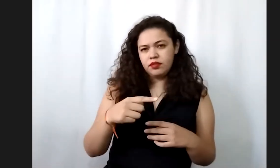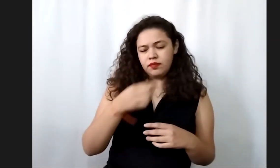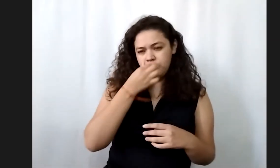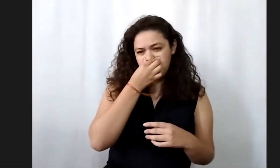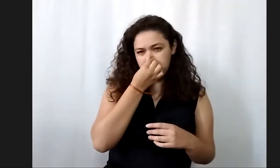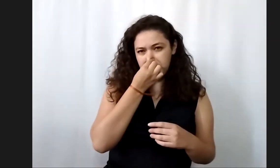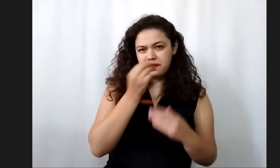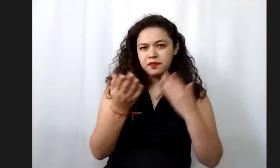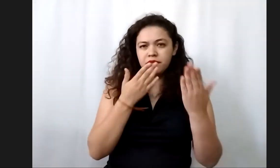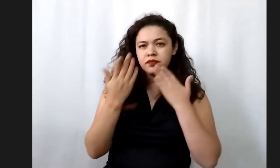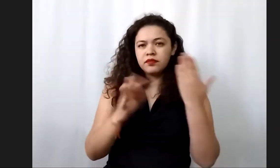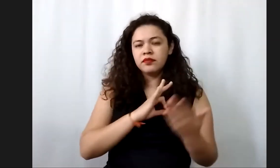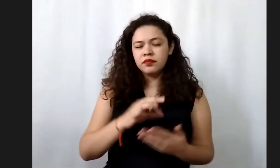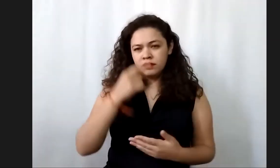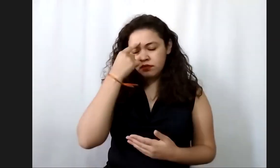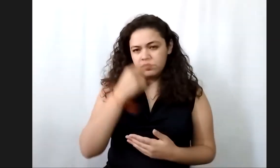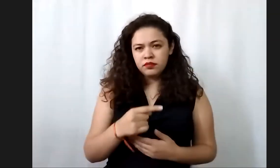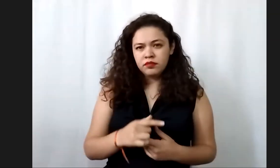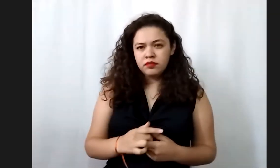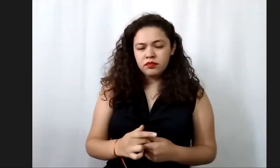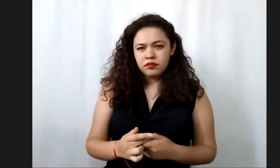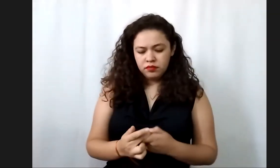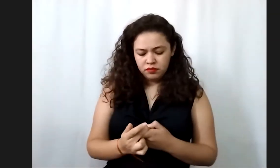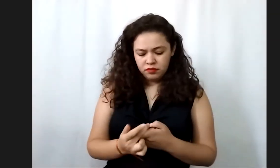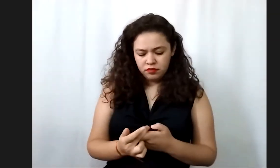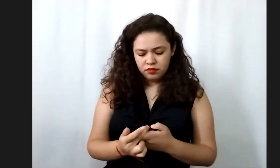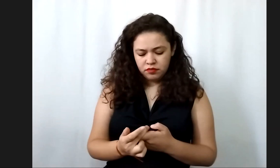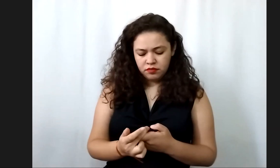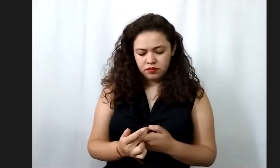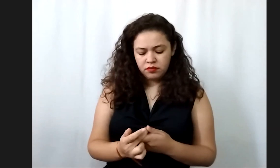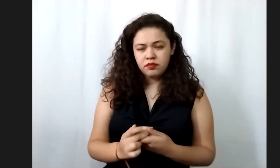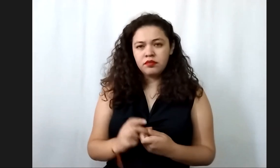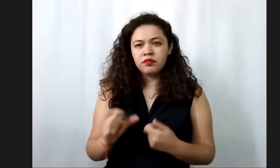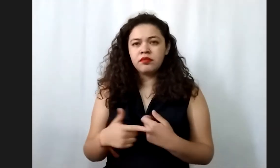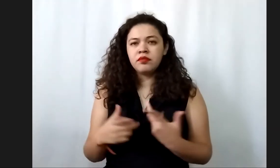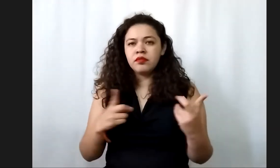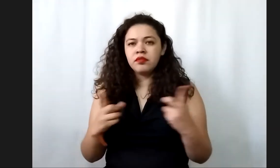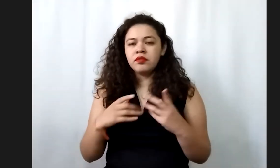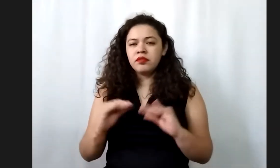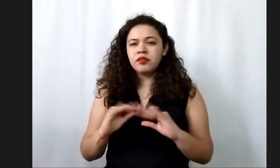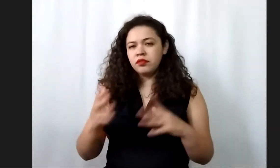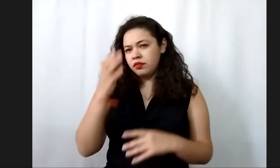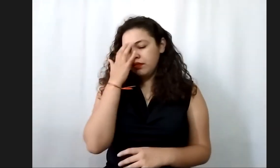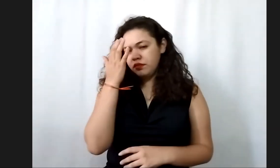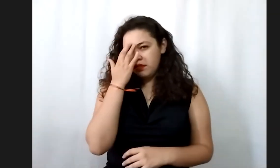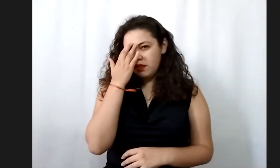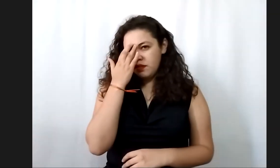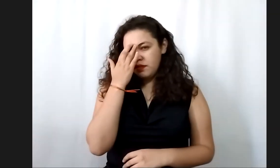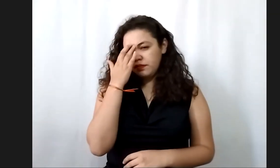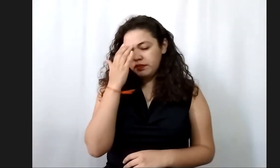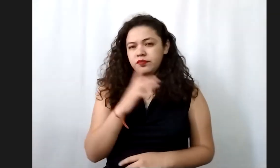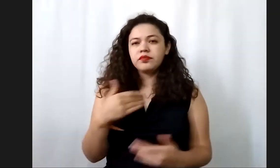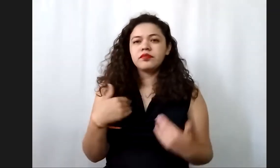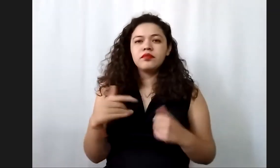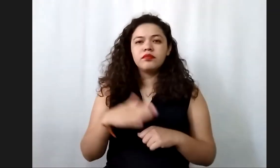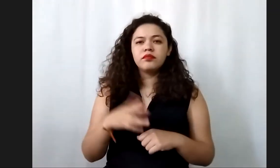estudiando y ya ir con dudas o con una claridad del conocimiento y poder entender más lo que ustedes